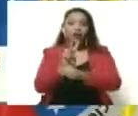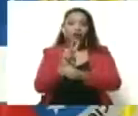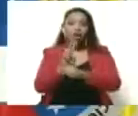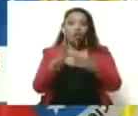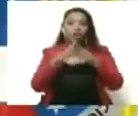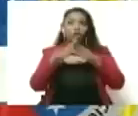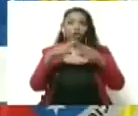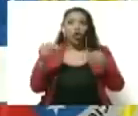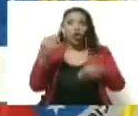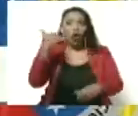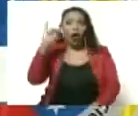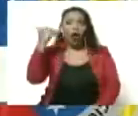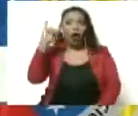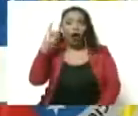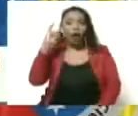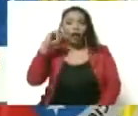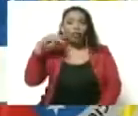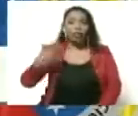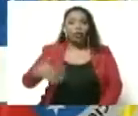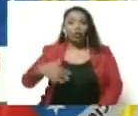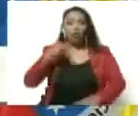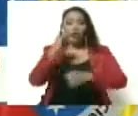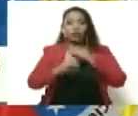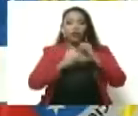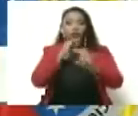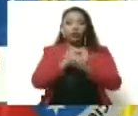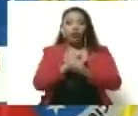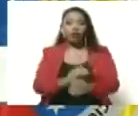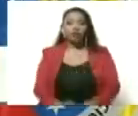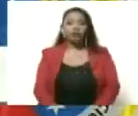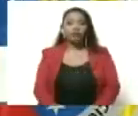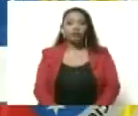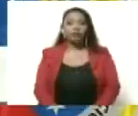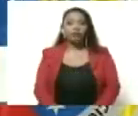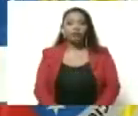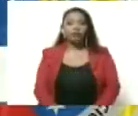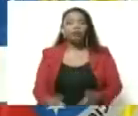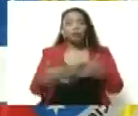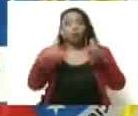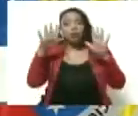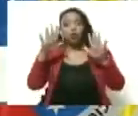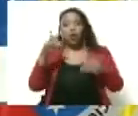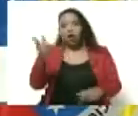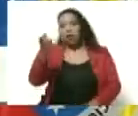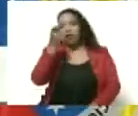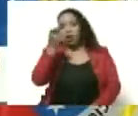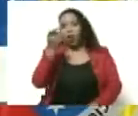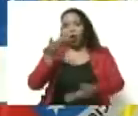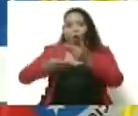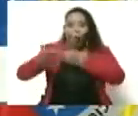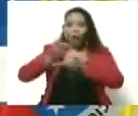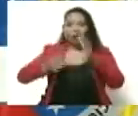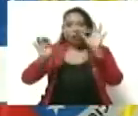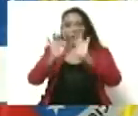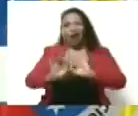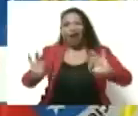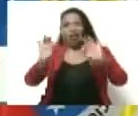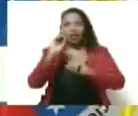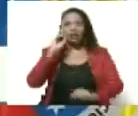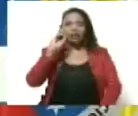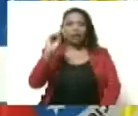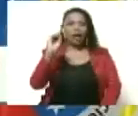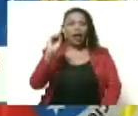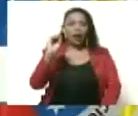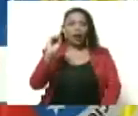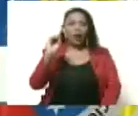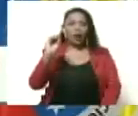lo que tiene que ver con el derecho internacional. Y, por supuesto, no había ningún tipo de cooperación. Totalmente